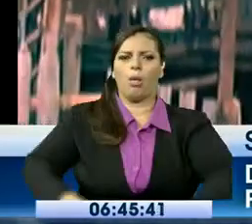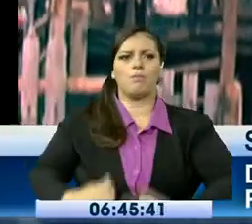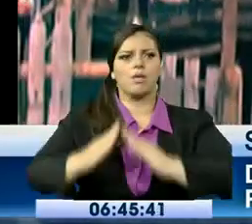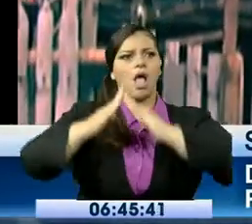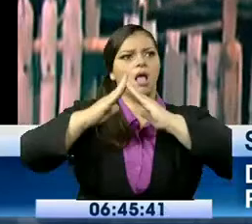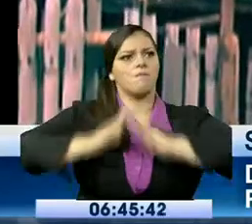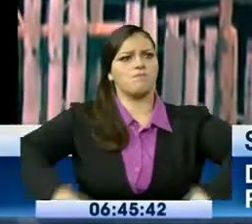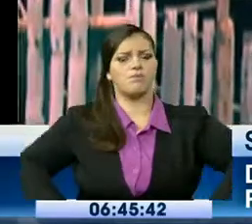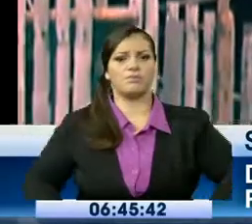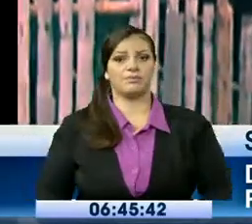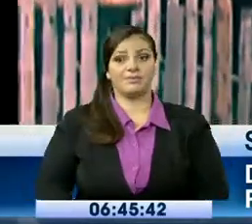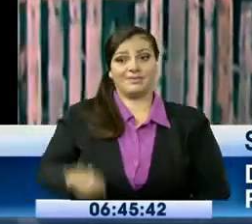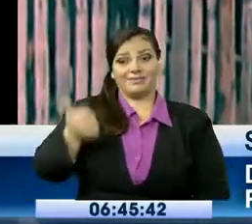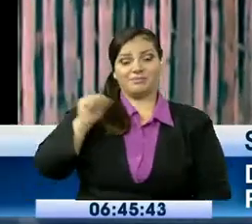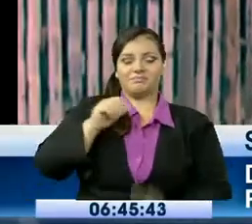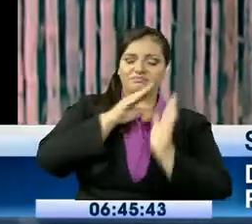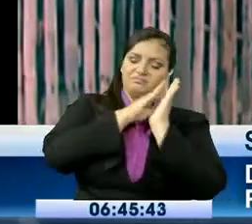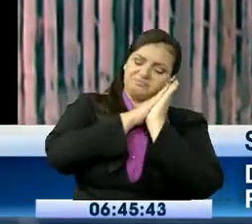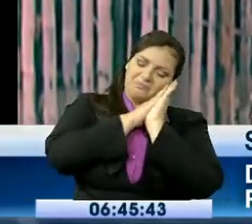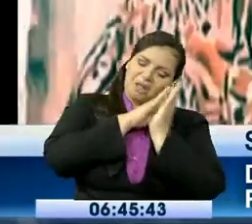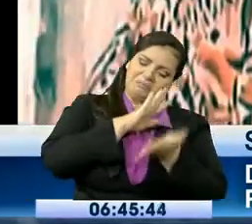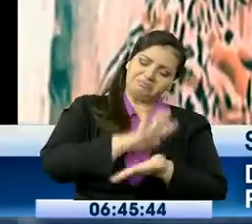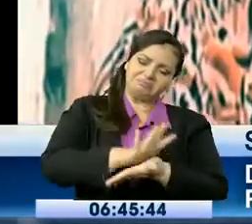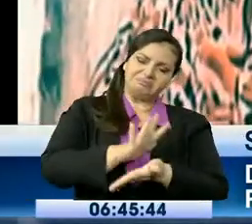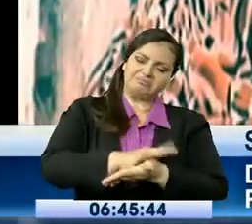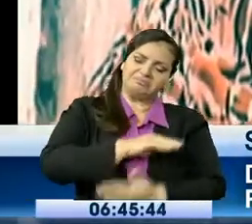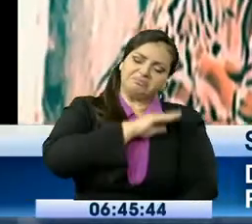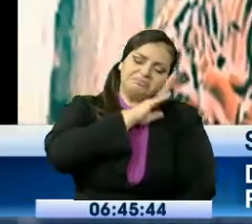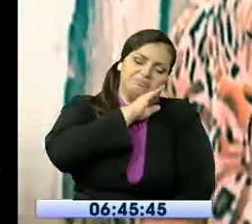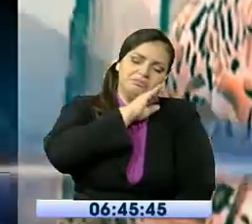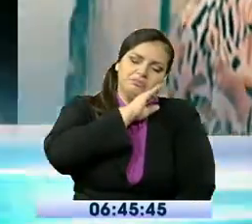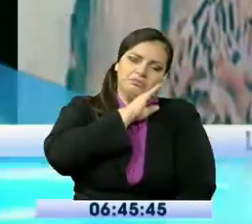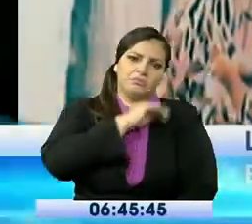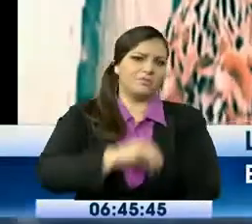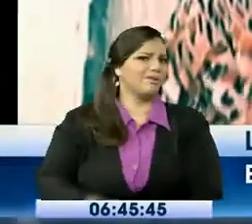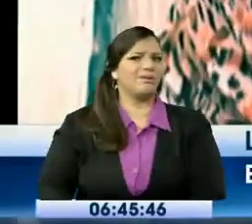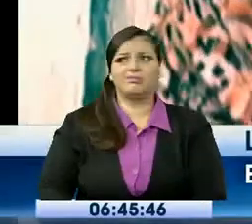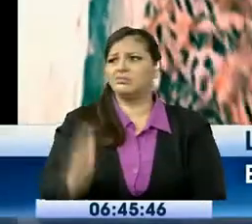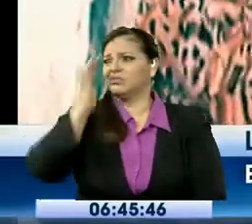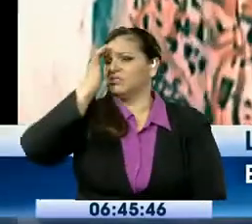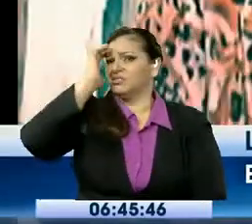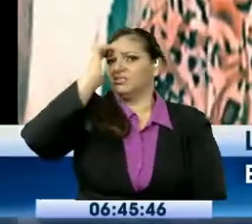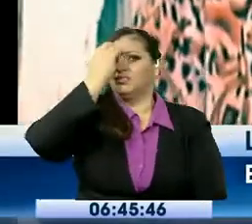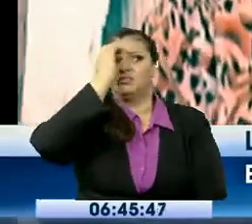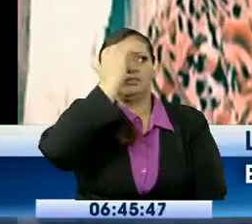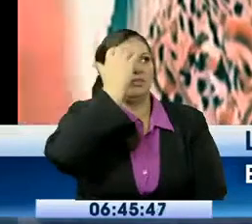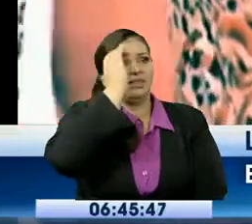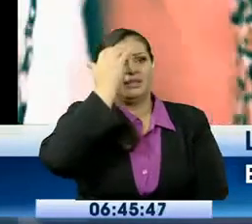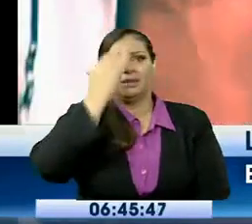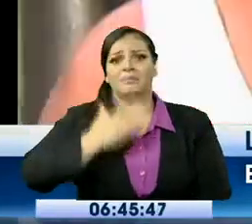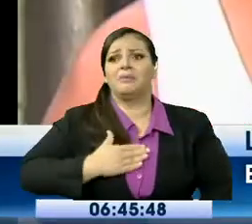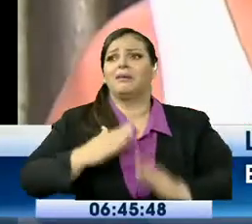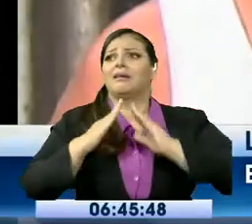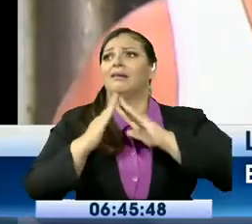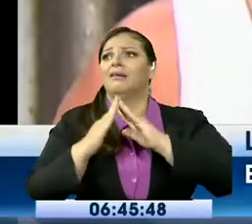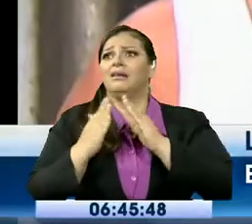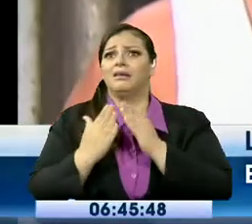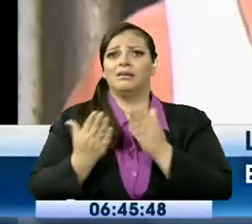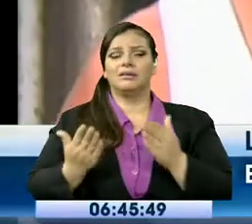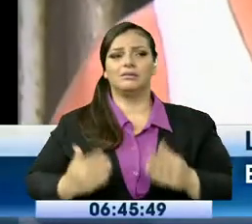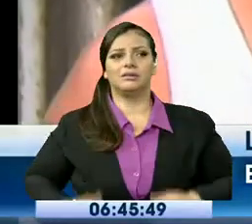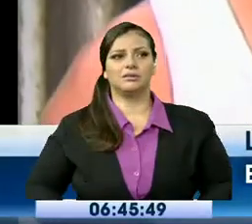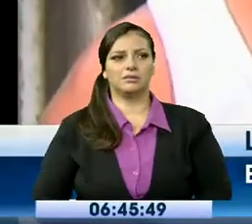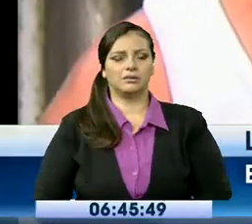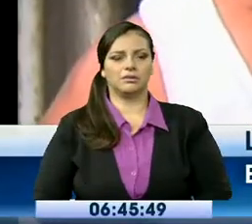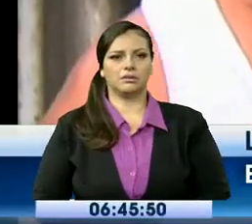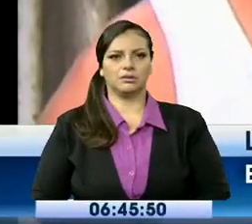ahí por miedo, porque las lluvias eran de largo, seguían. Y se lleva parte de la mitad de la casa y se va. Parte la mitad de la casa ayer. Anoche incluso yo